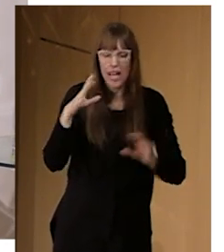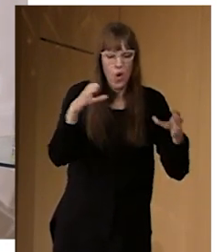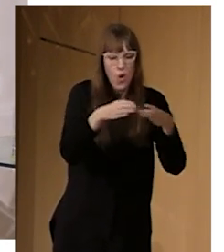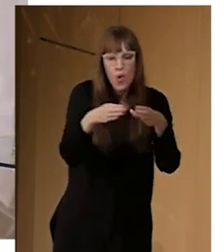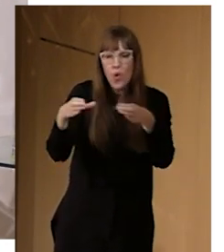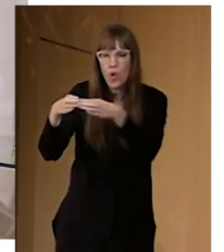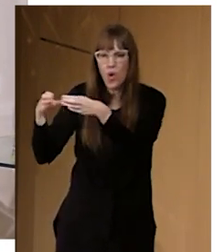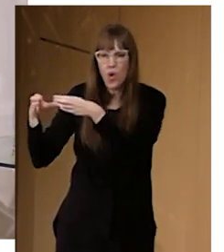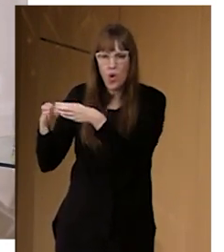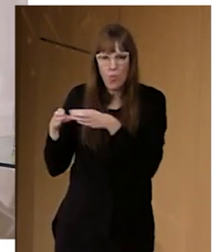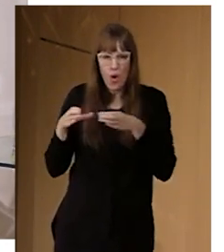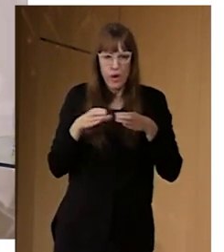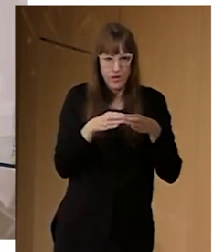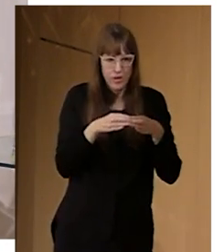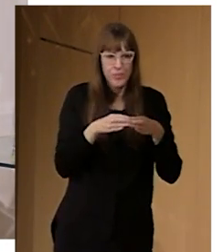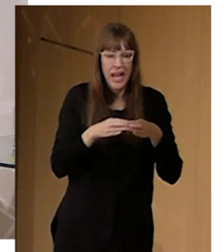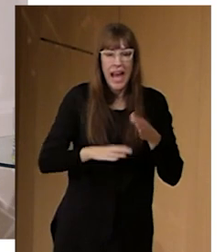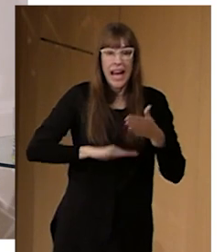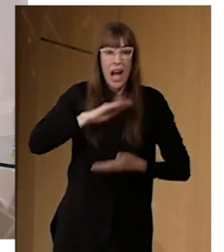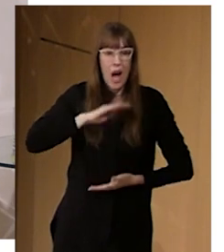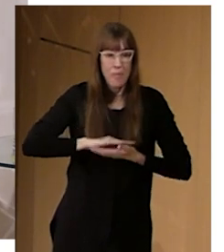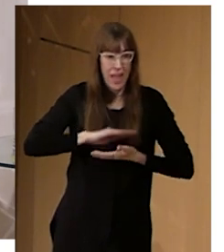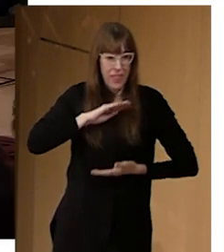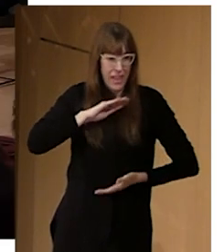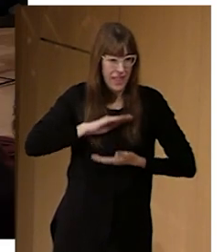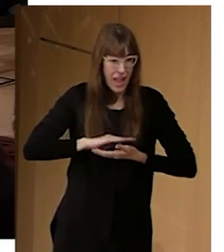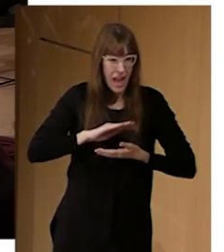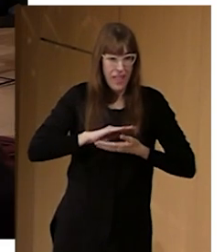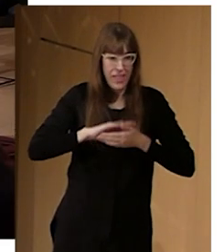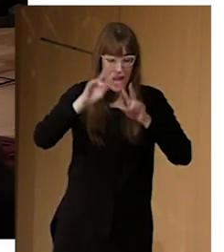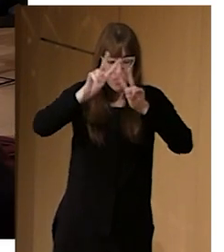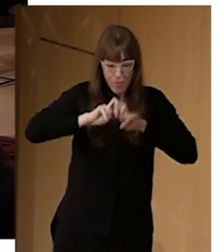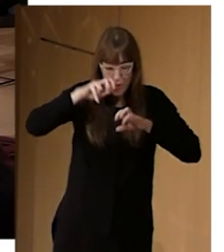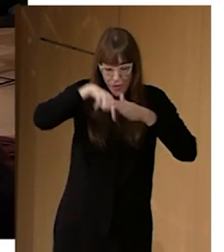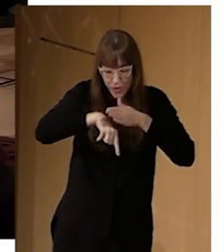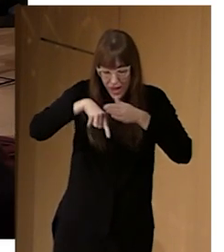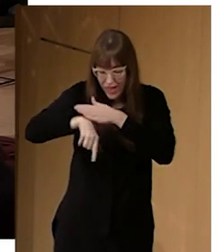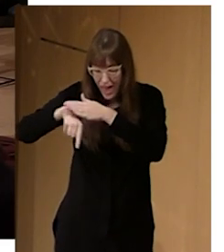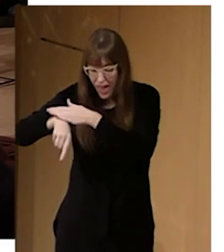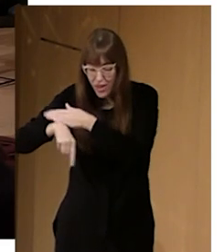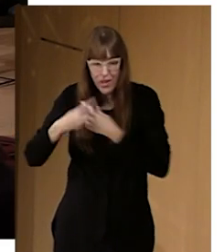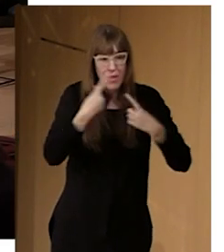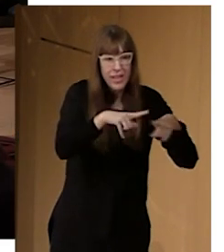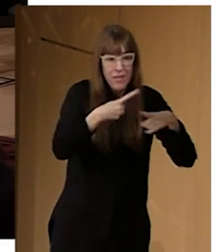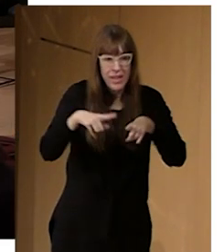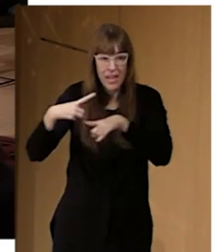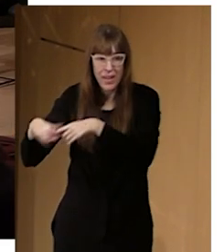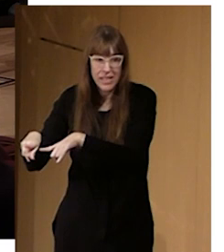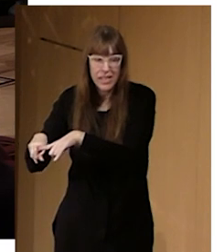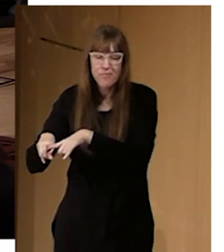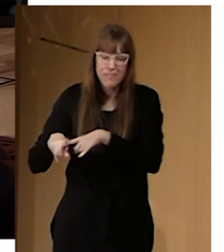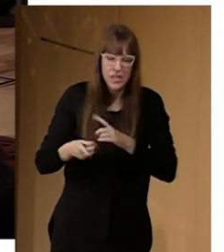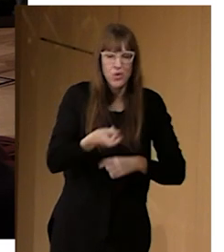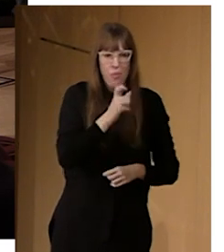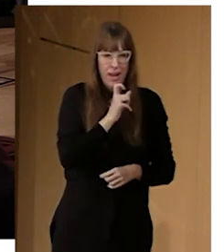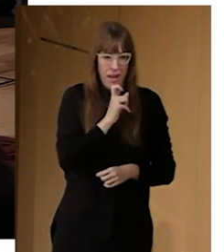distinta capacidad de profundización dentro de de las actividades pues es complicado nuestras